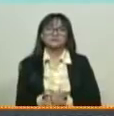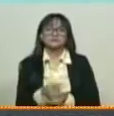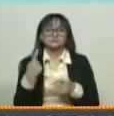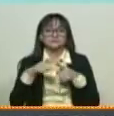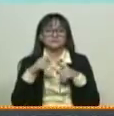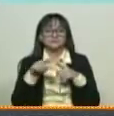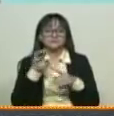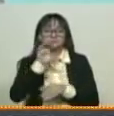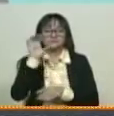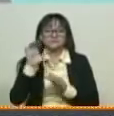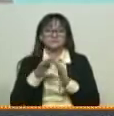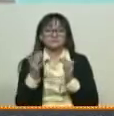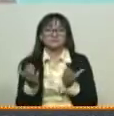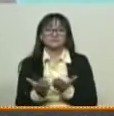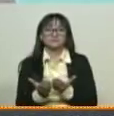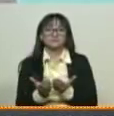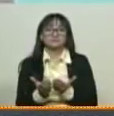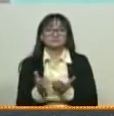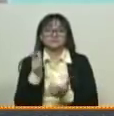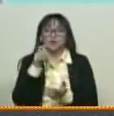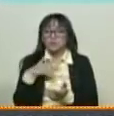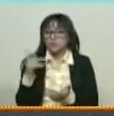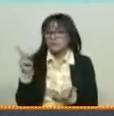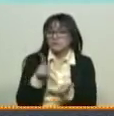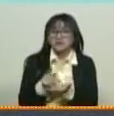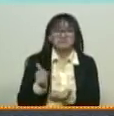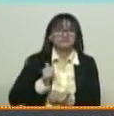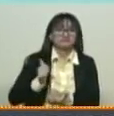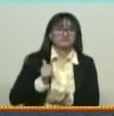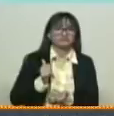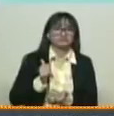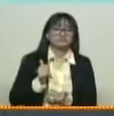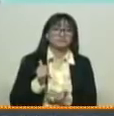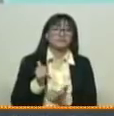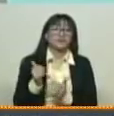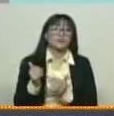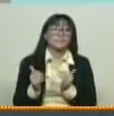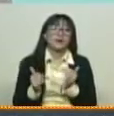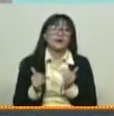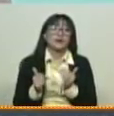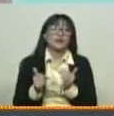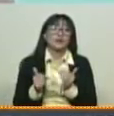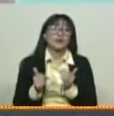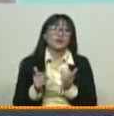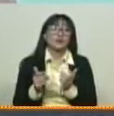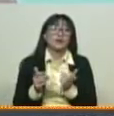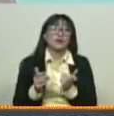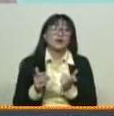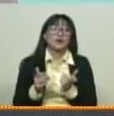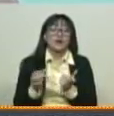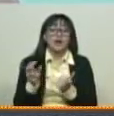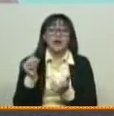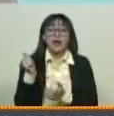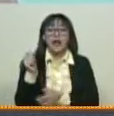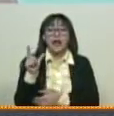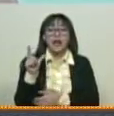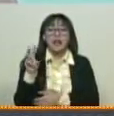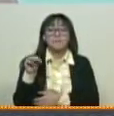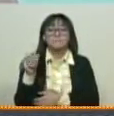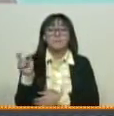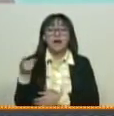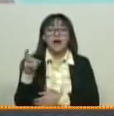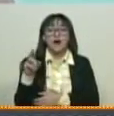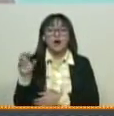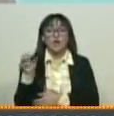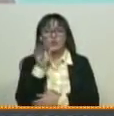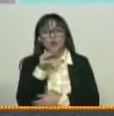mundo, señalándole que aquí puede venir quien quiera, exceptuando, por supuesto, ese deleznable ser llamado Almagro, no tanto porque no tiene ningún tipo de aval